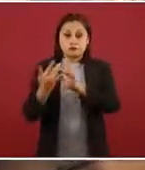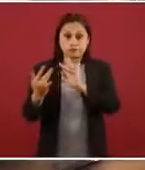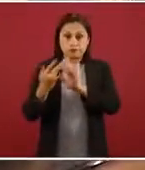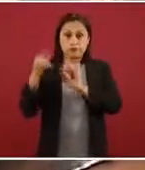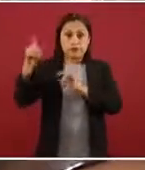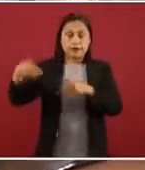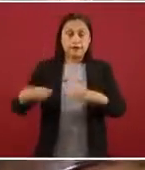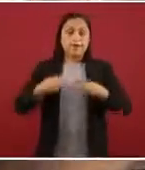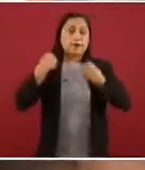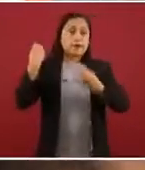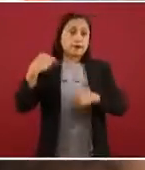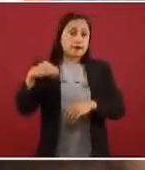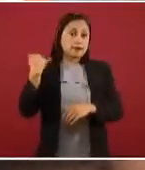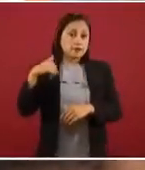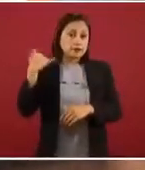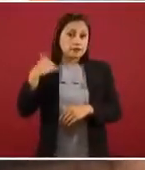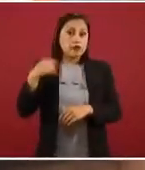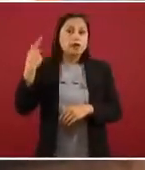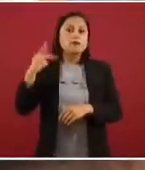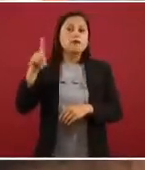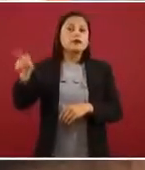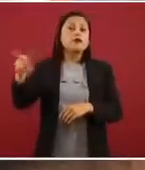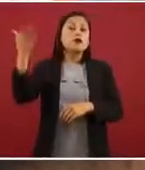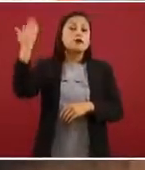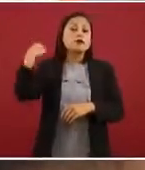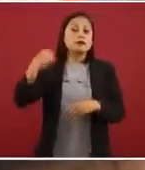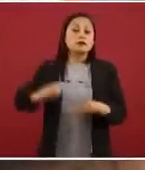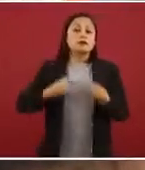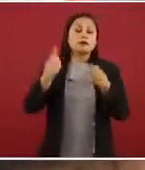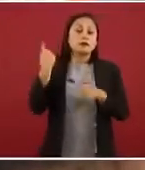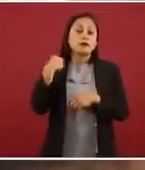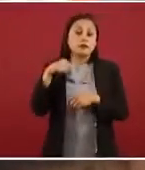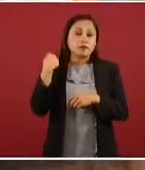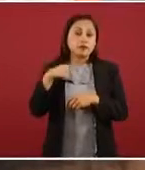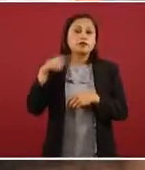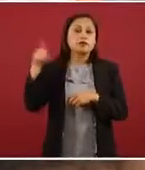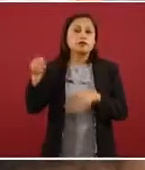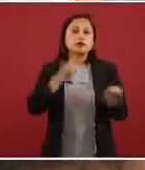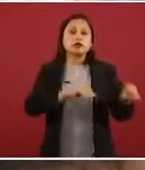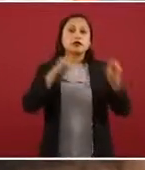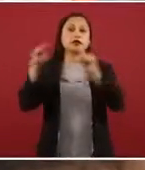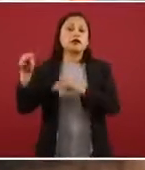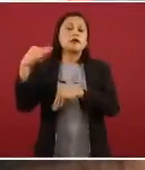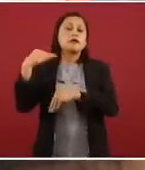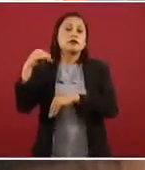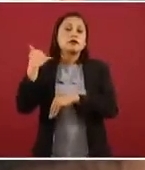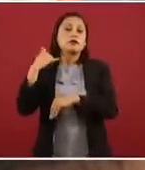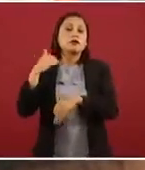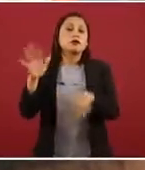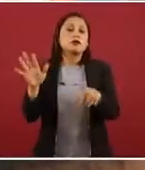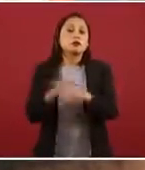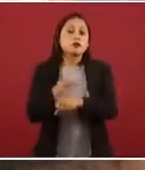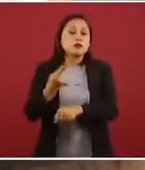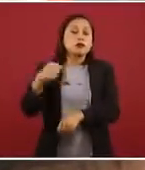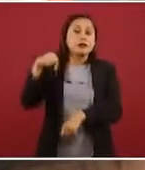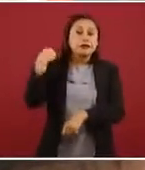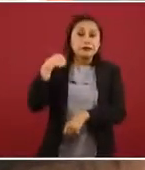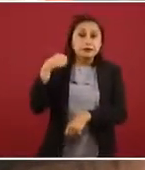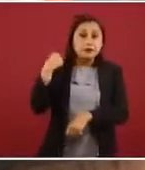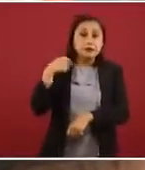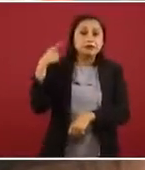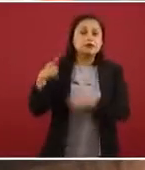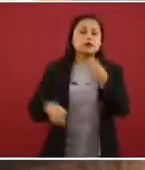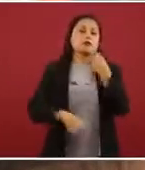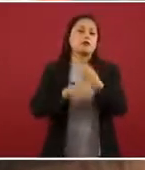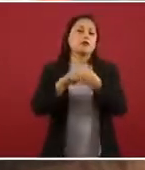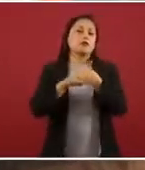Mérida, pero tuvo que irse de Tabasco porque también tuvo un pleito con unas propiedades, y